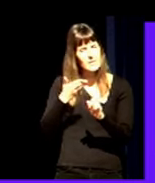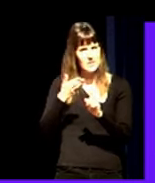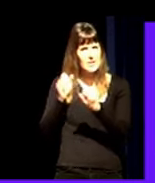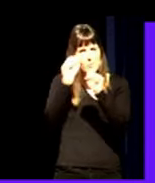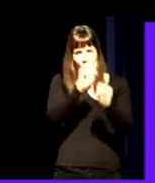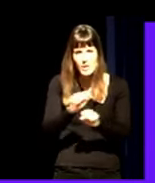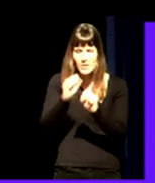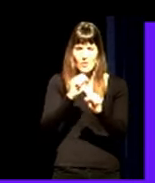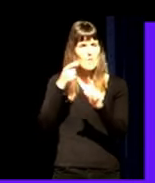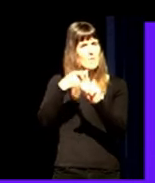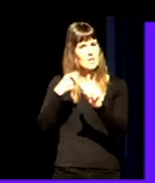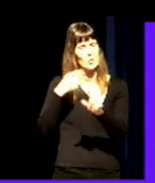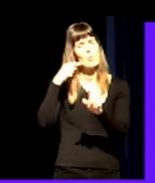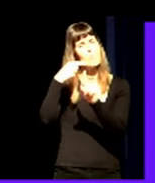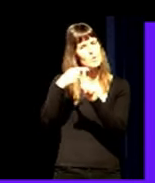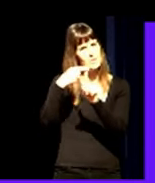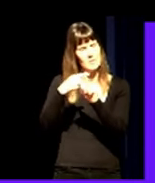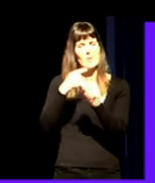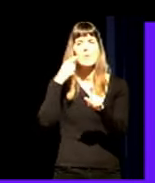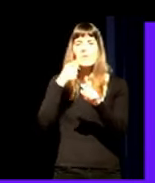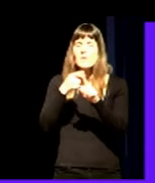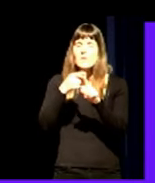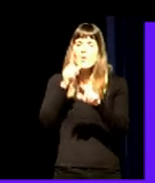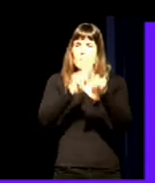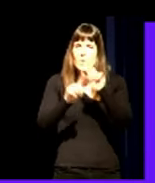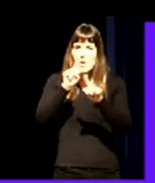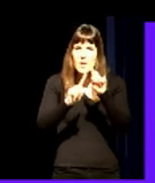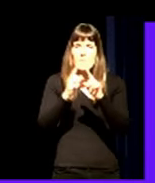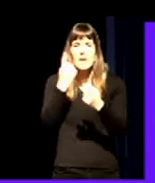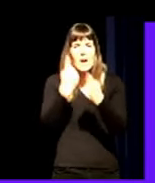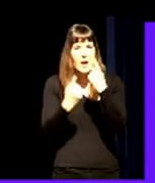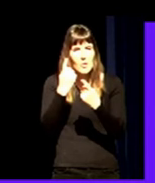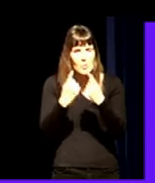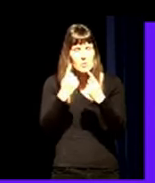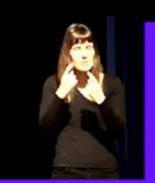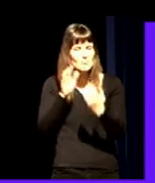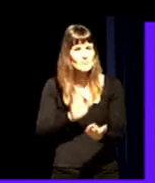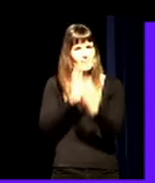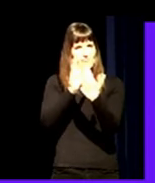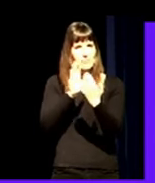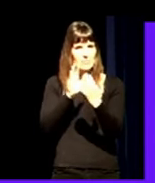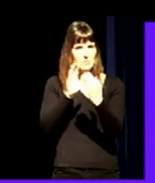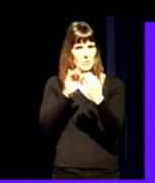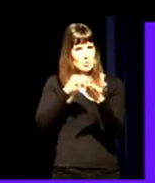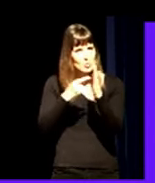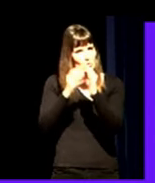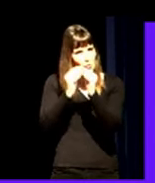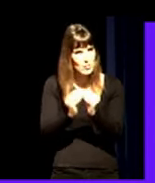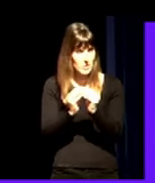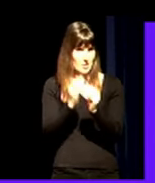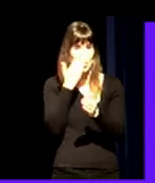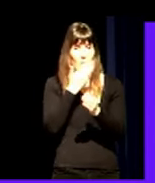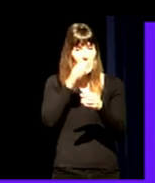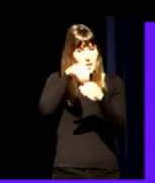positivo para abordar alguna problemática, alguna de la que se ha hablado aquí, pero otras que se dan en los